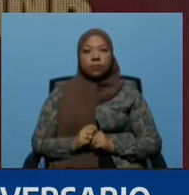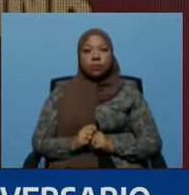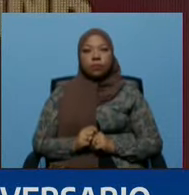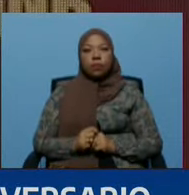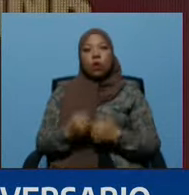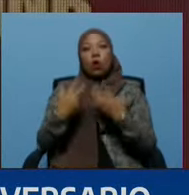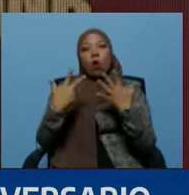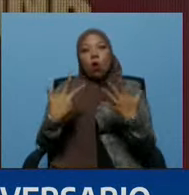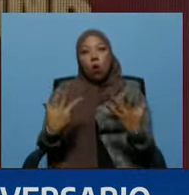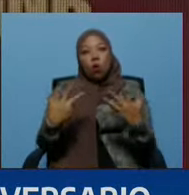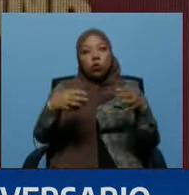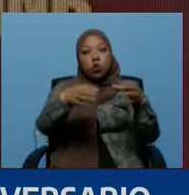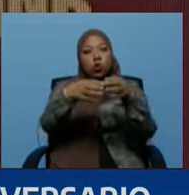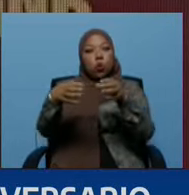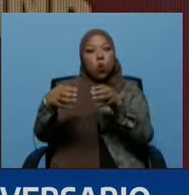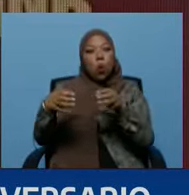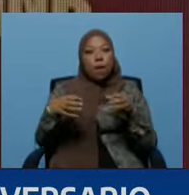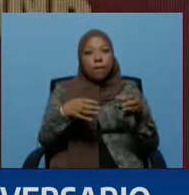8 regiones